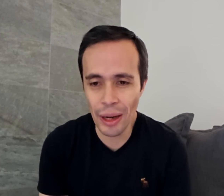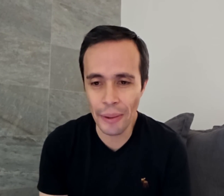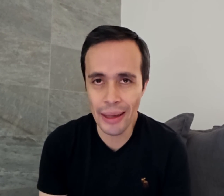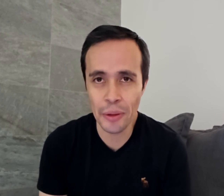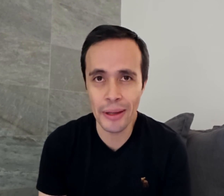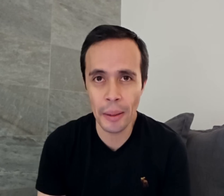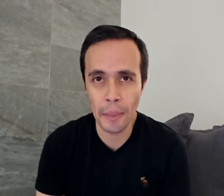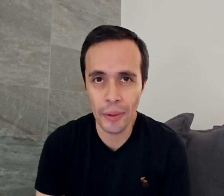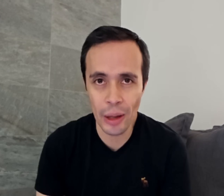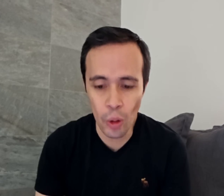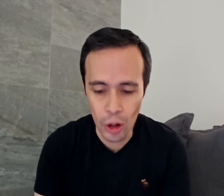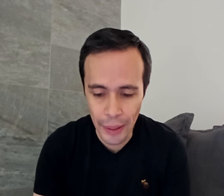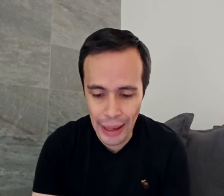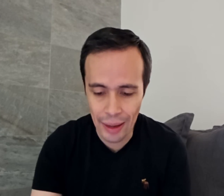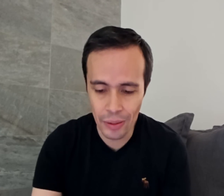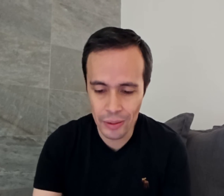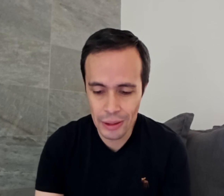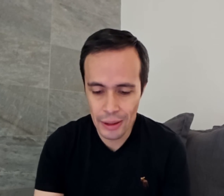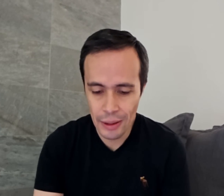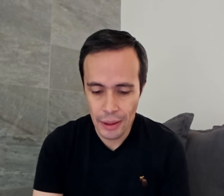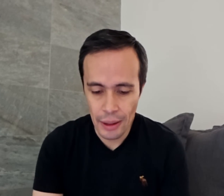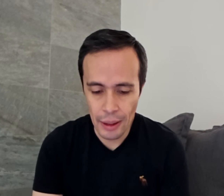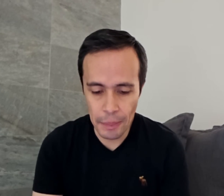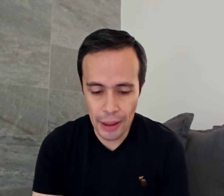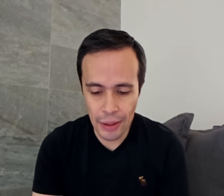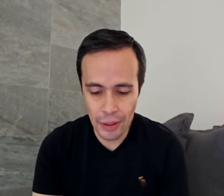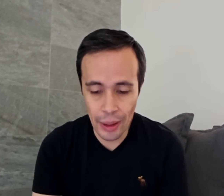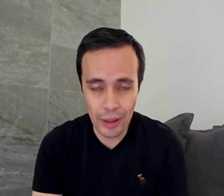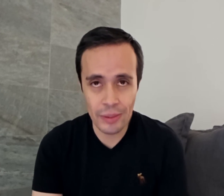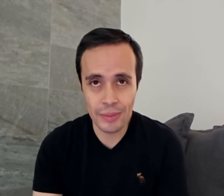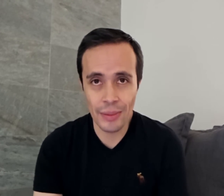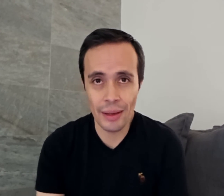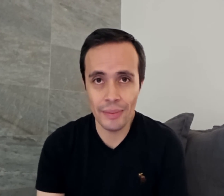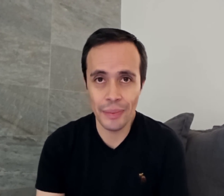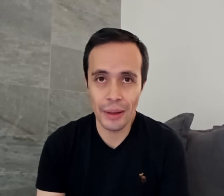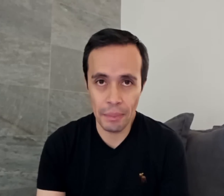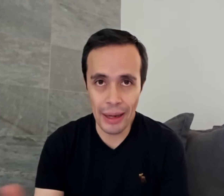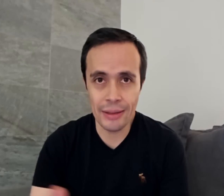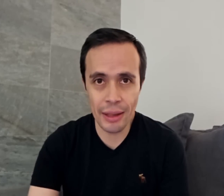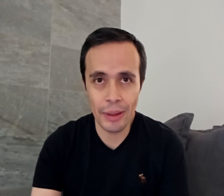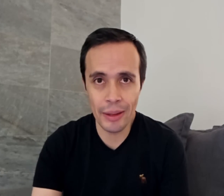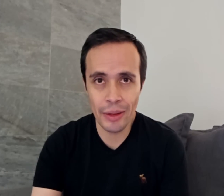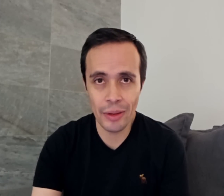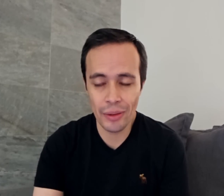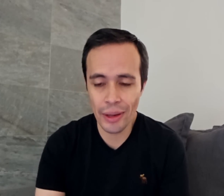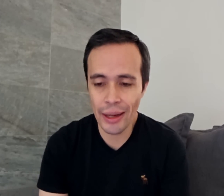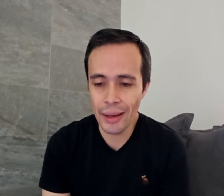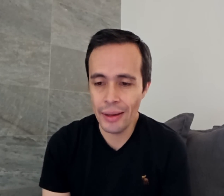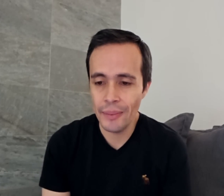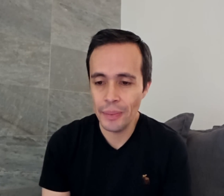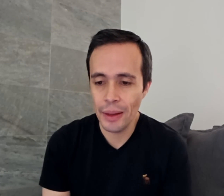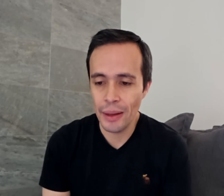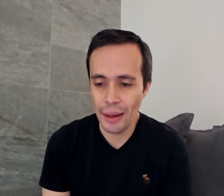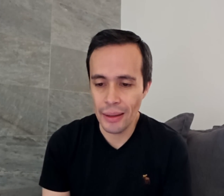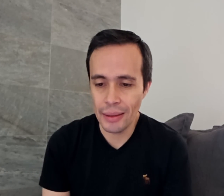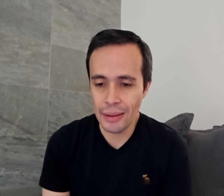ya no le había dado el tiempo de culminarlo, pero bueno, precisamente yo creo